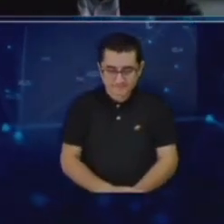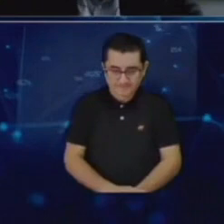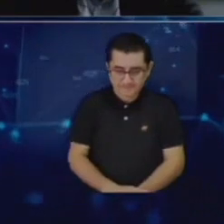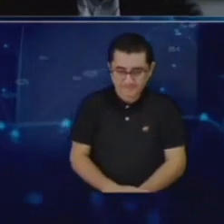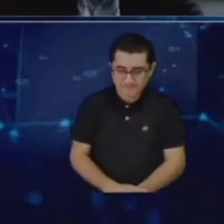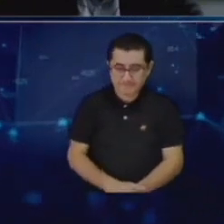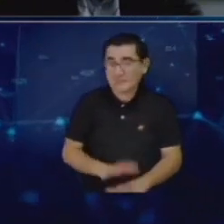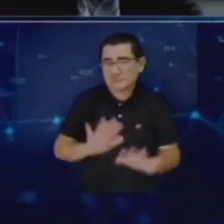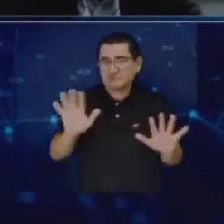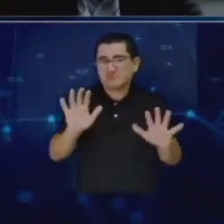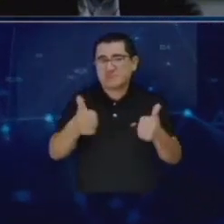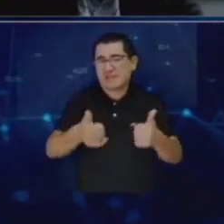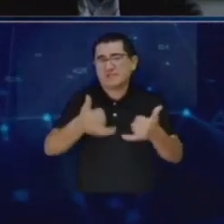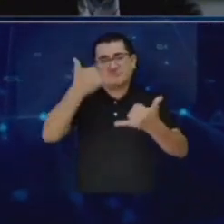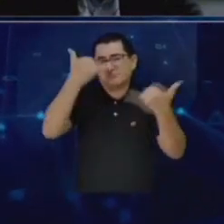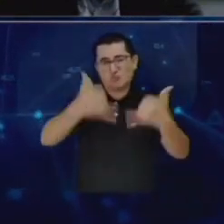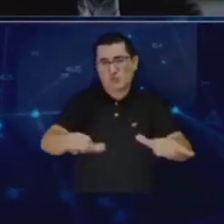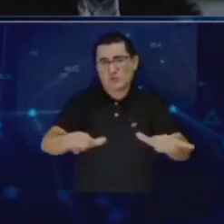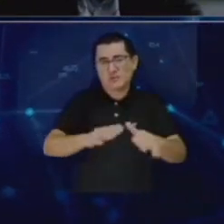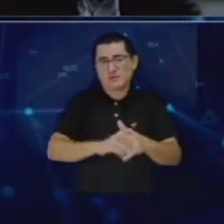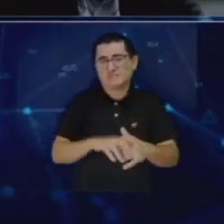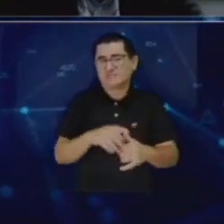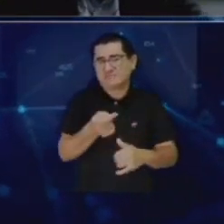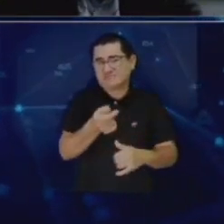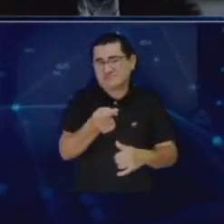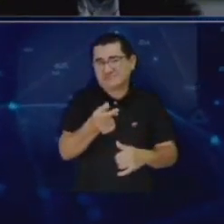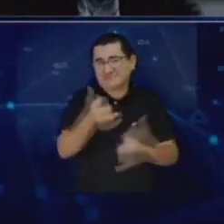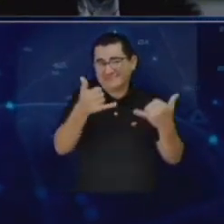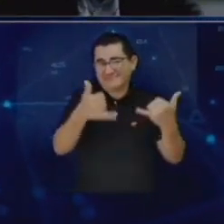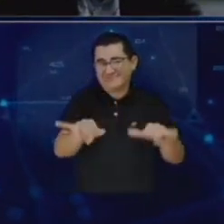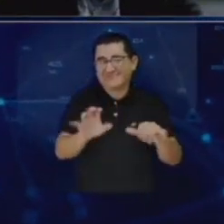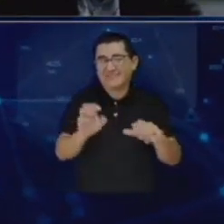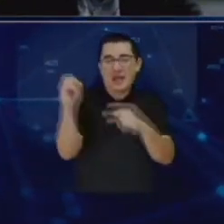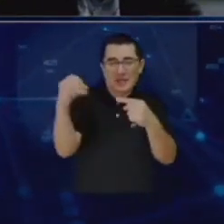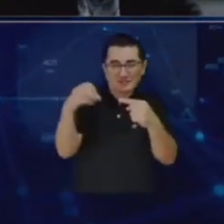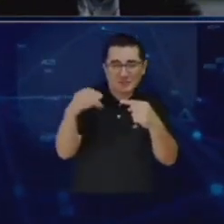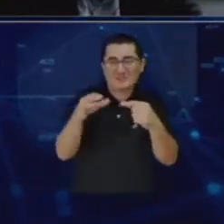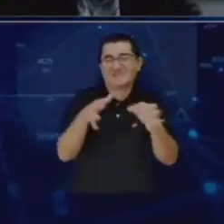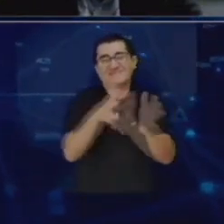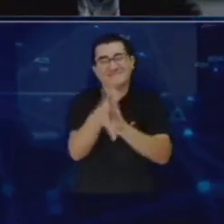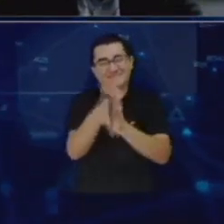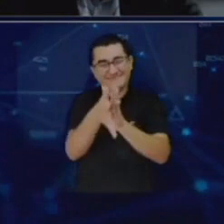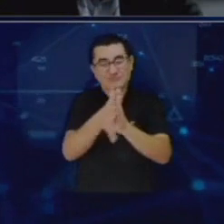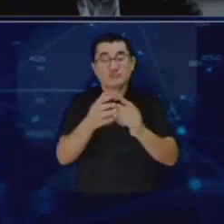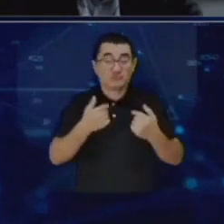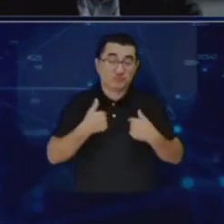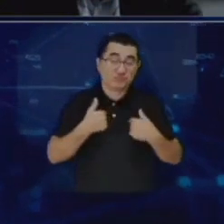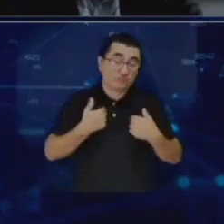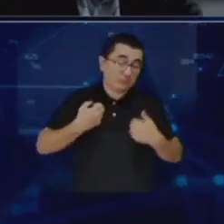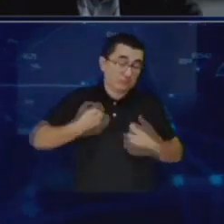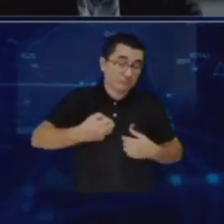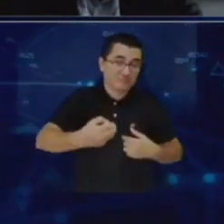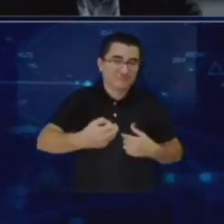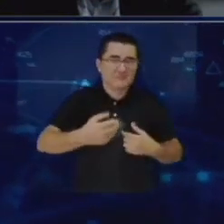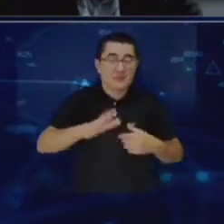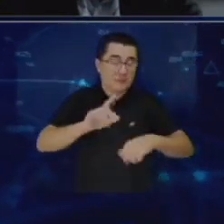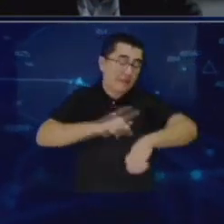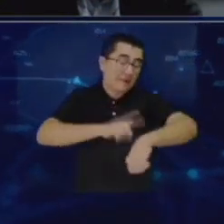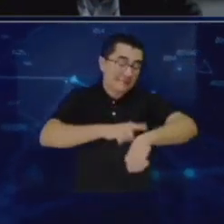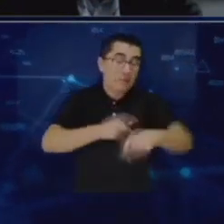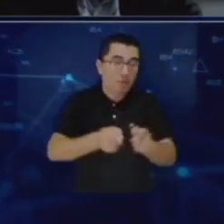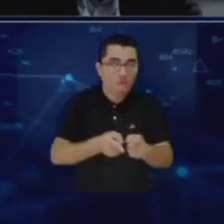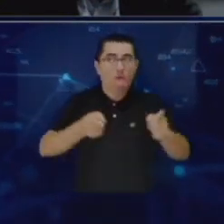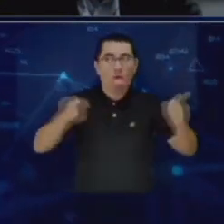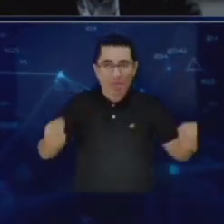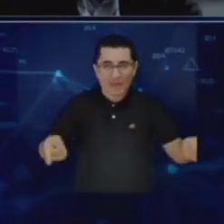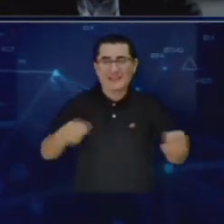Y bueno, finalmente ya para terminar con esta exposición, la cual pues siempre pues nos llevaría más tiempo poder entrar al